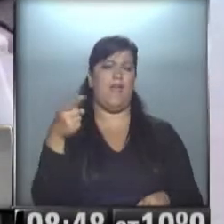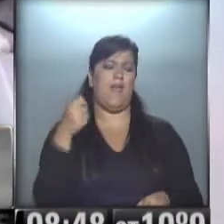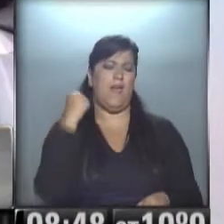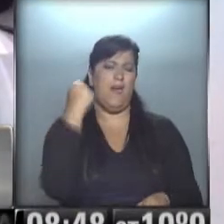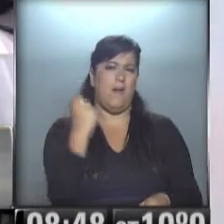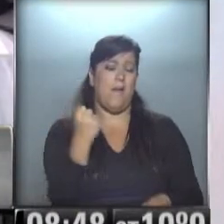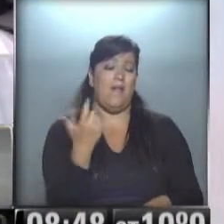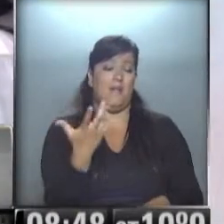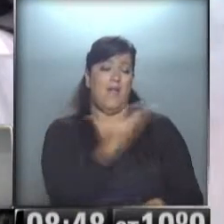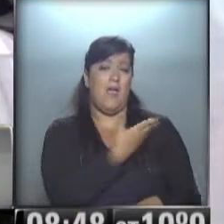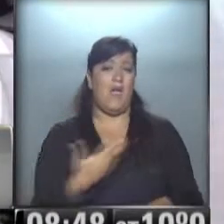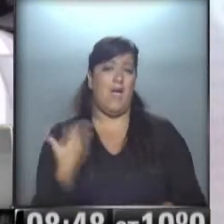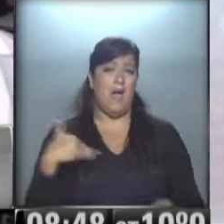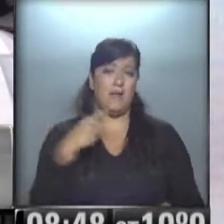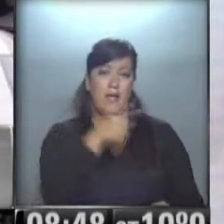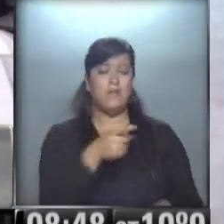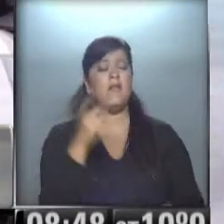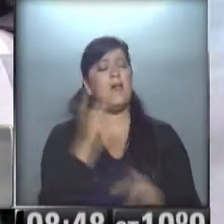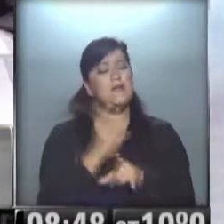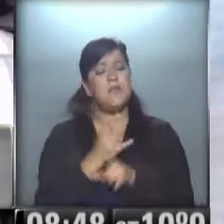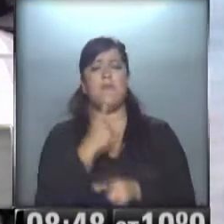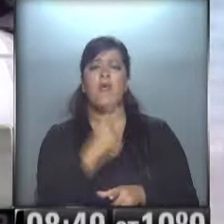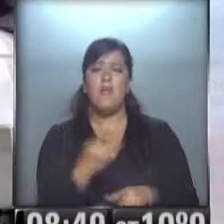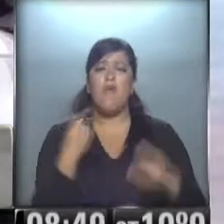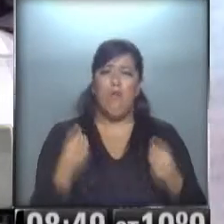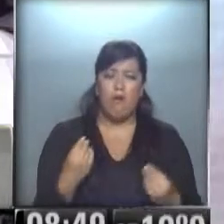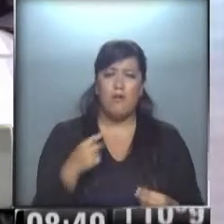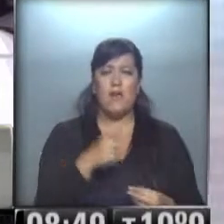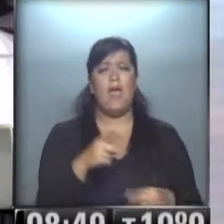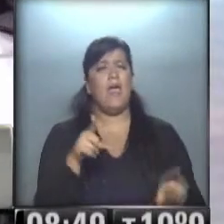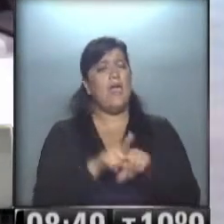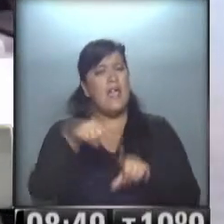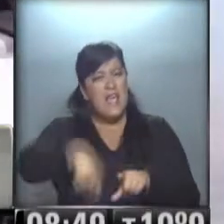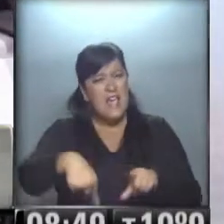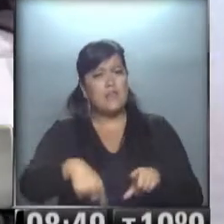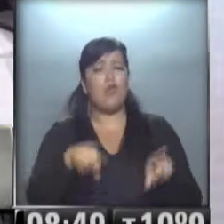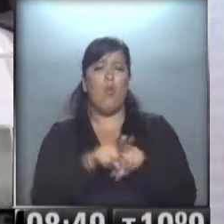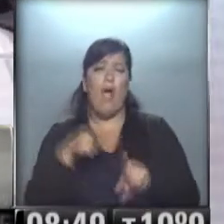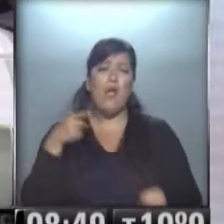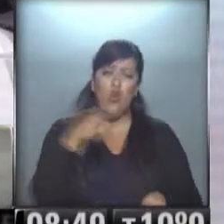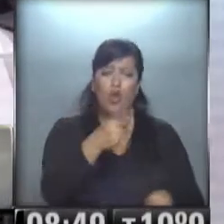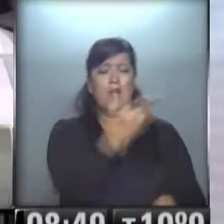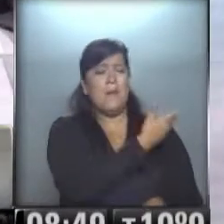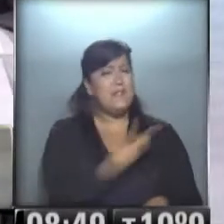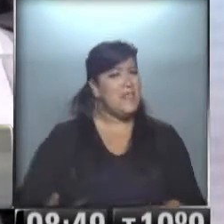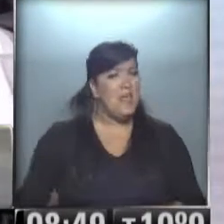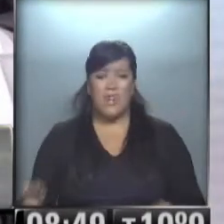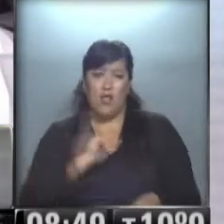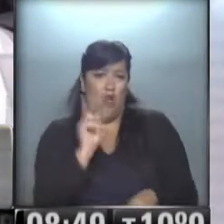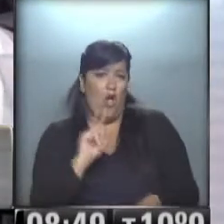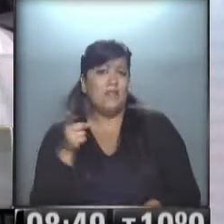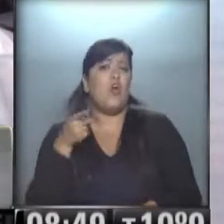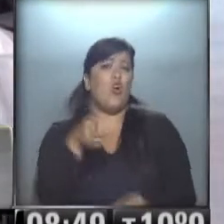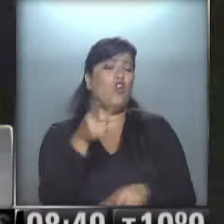que yo siempre digo y le expreso a muchos colegas es que esto no es en contra de una presidenta, sino que están yendo en contra